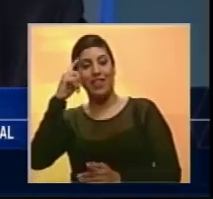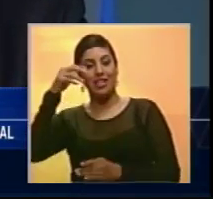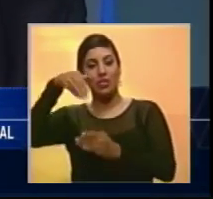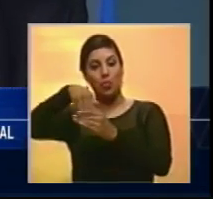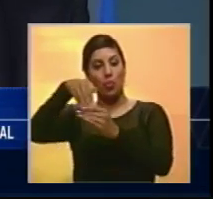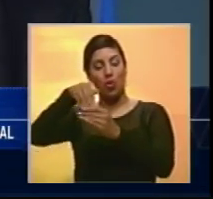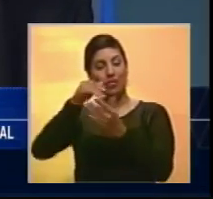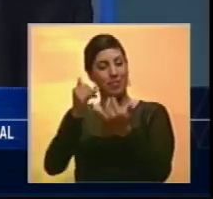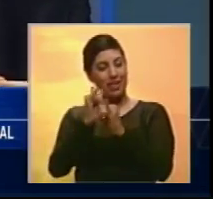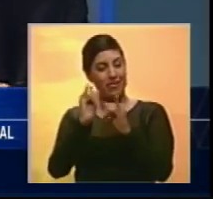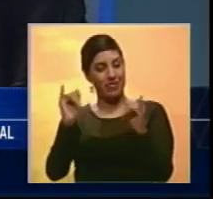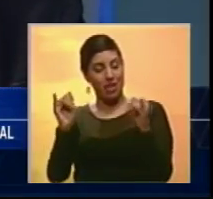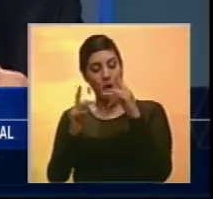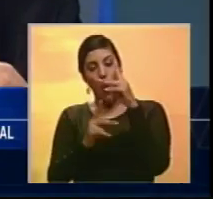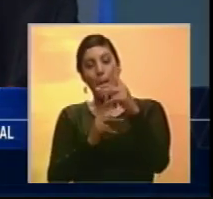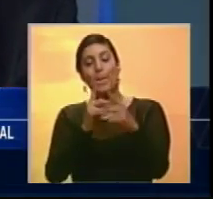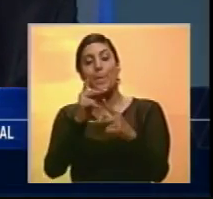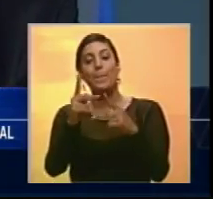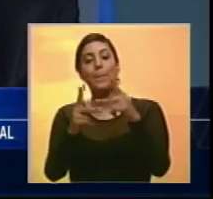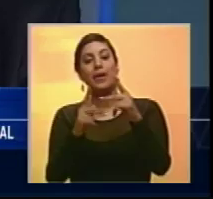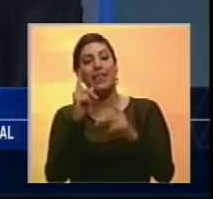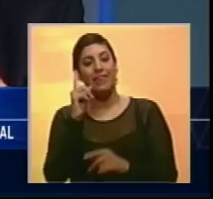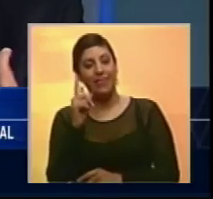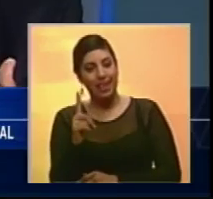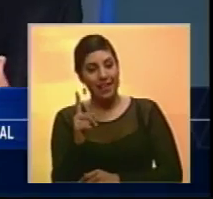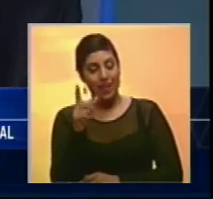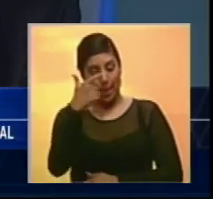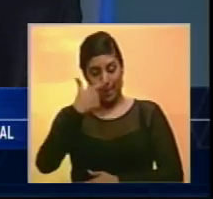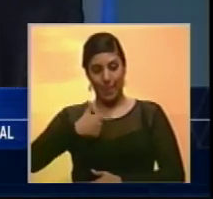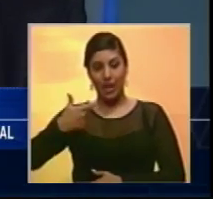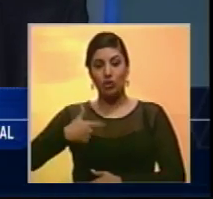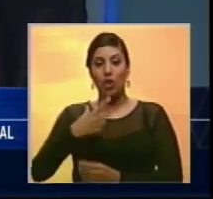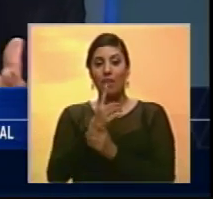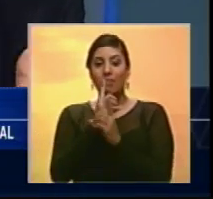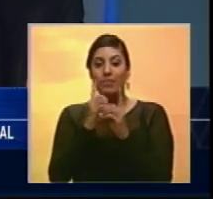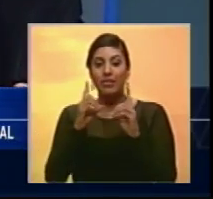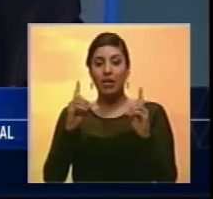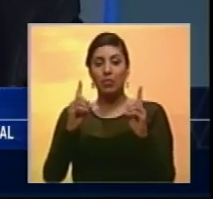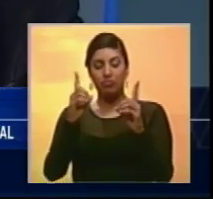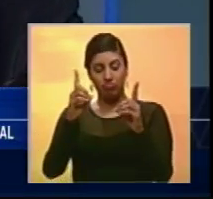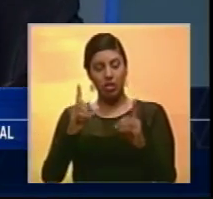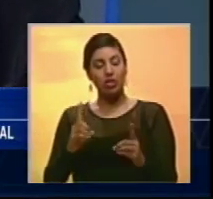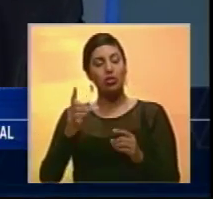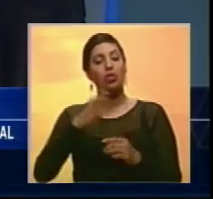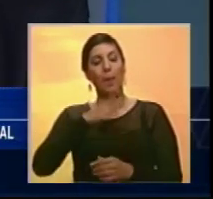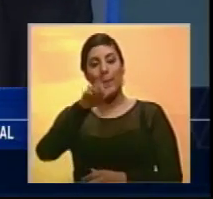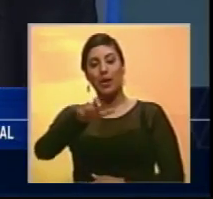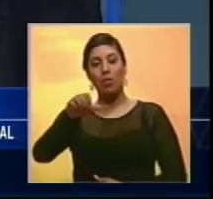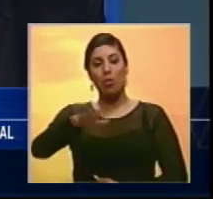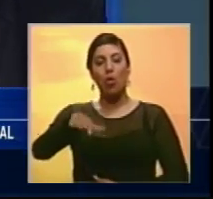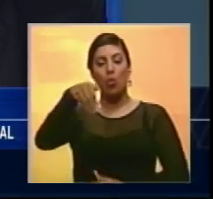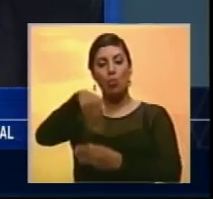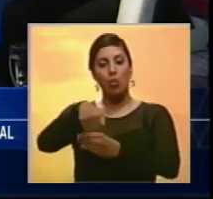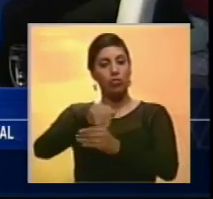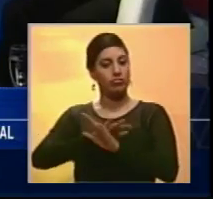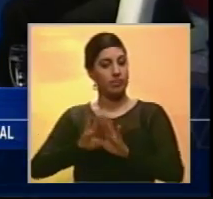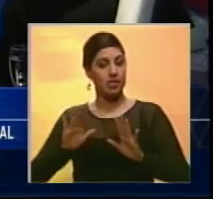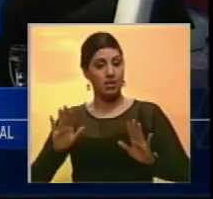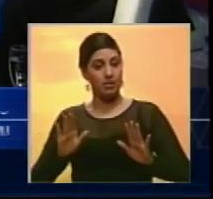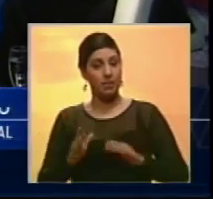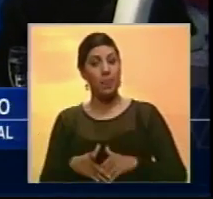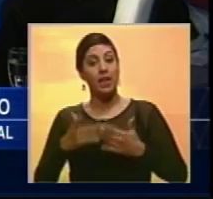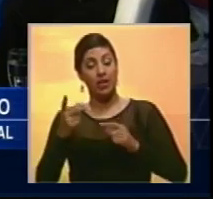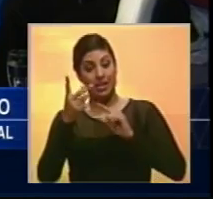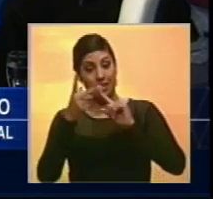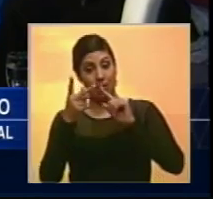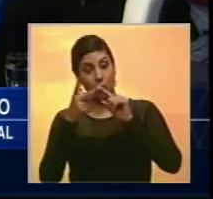terminar en un proceso en el que sea el soberano de la democracia el que tome la última decisión en las urnas electorales. El